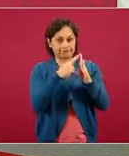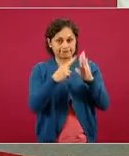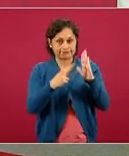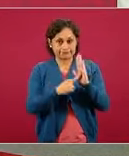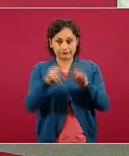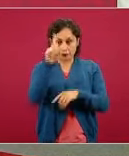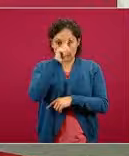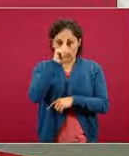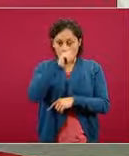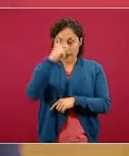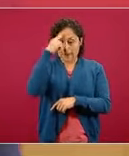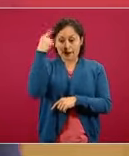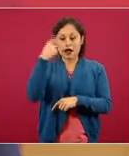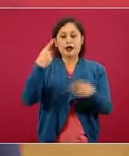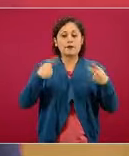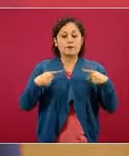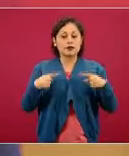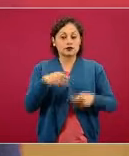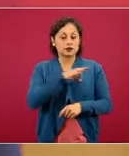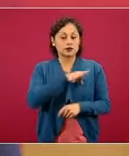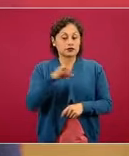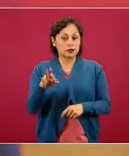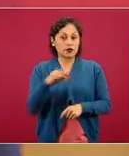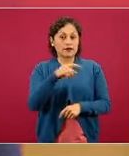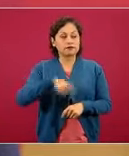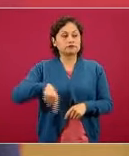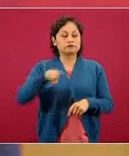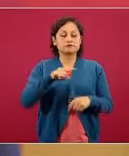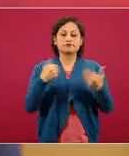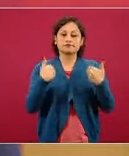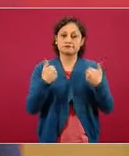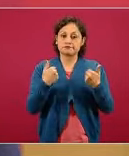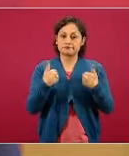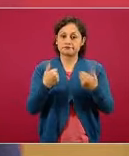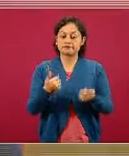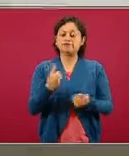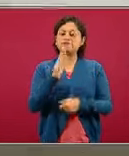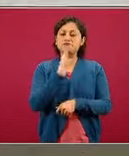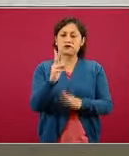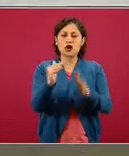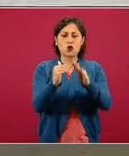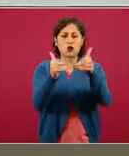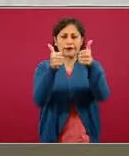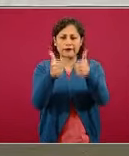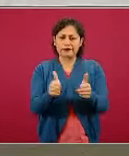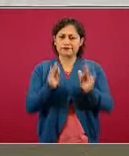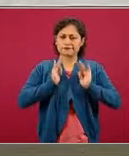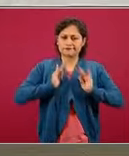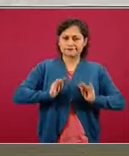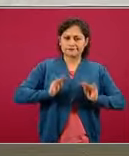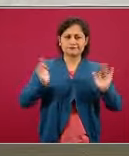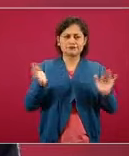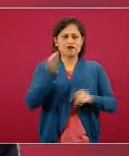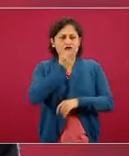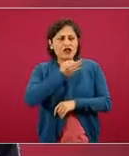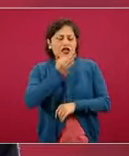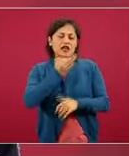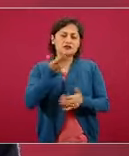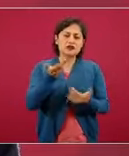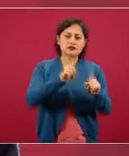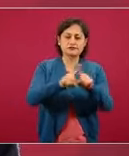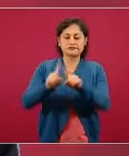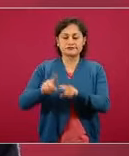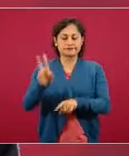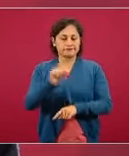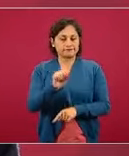de manera consciente la decisión de permanecer mejor en casa lo más que se pueda. No está indicado o